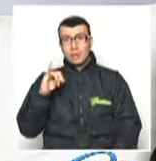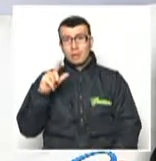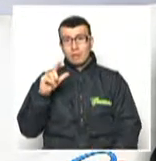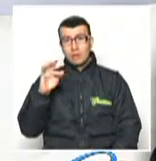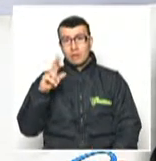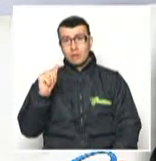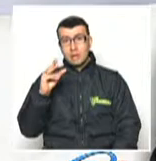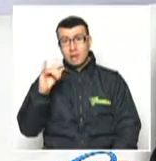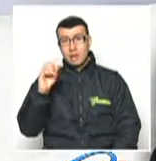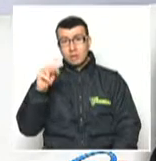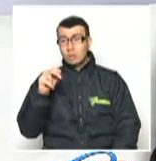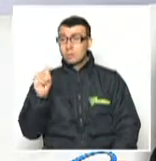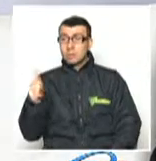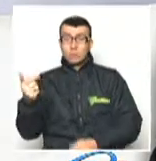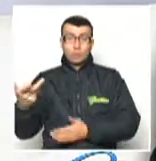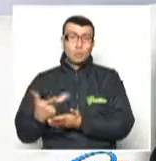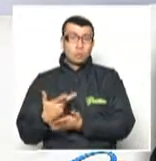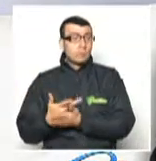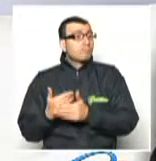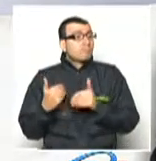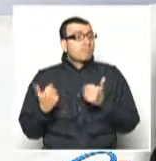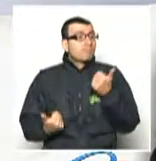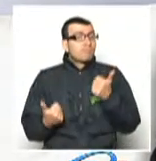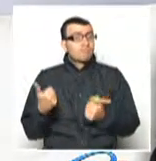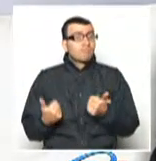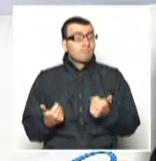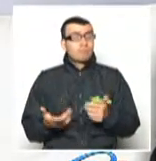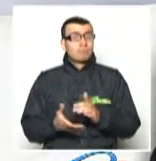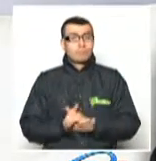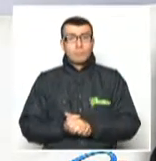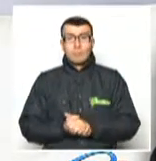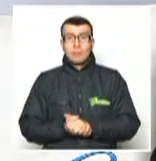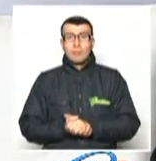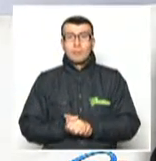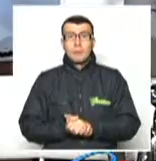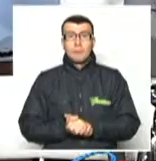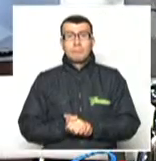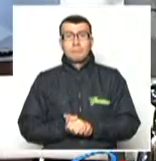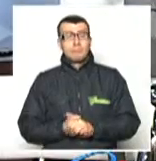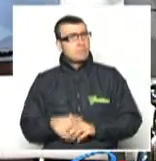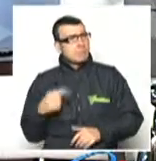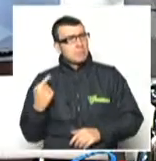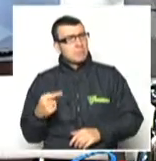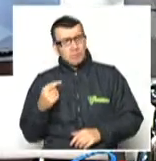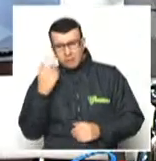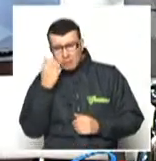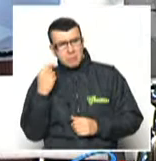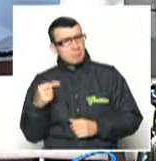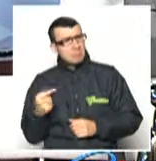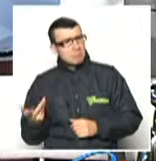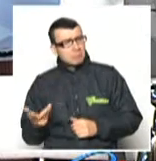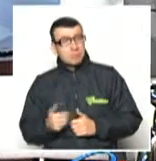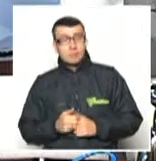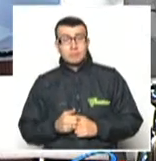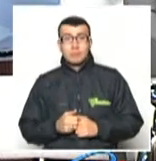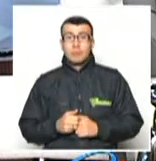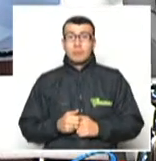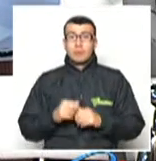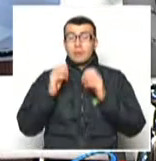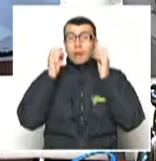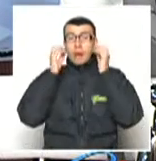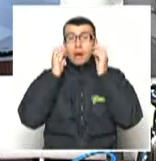recomendó. Ok. Y Dios les pague, muy amable. Gracias a usted. Hablemos un poco, ¿qué es esa patología, doctor? Mira, los desórdenes de la